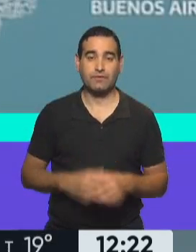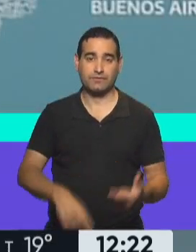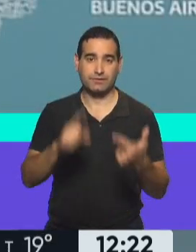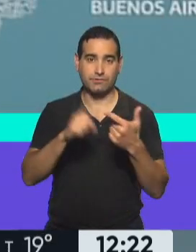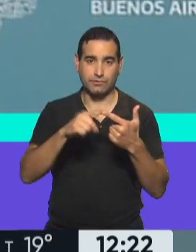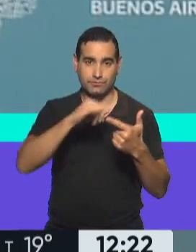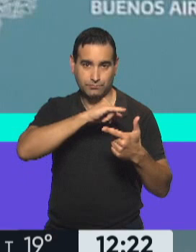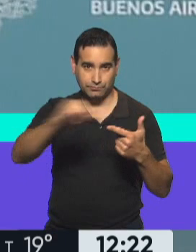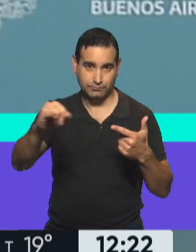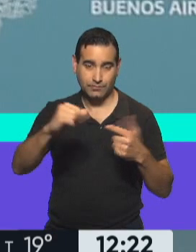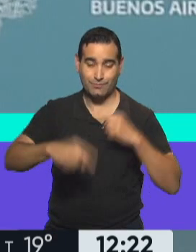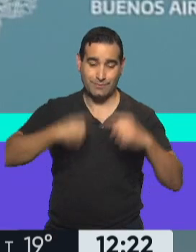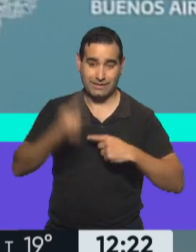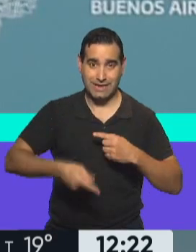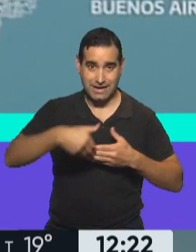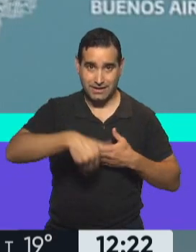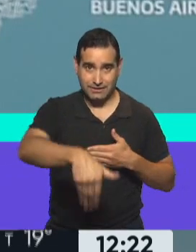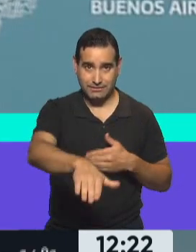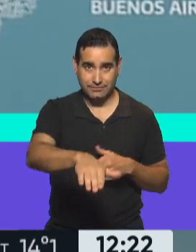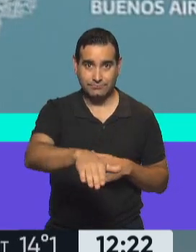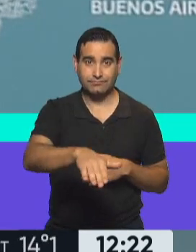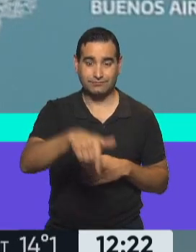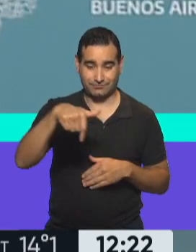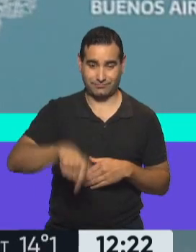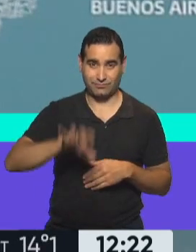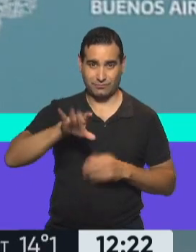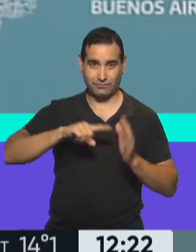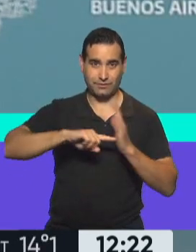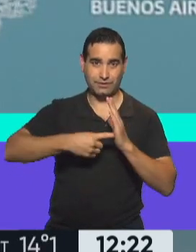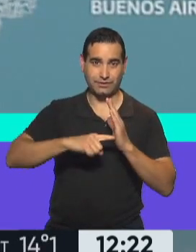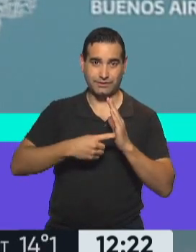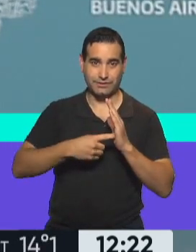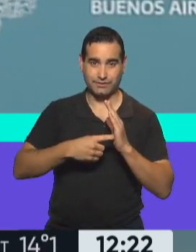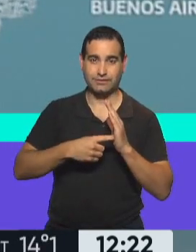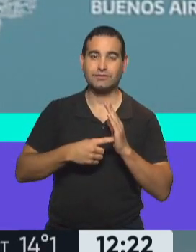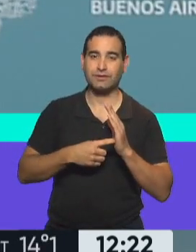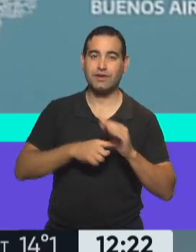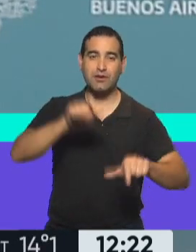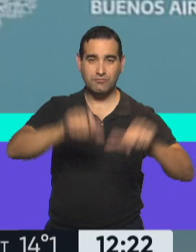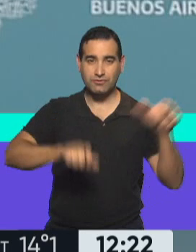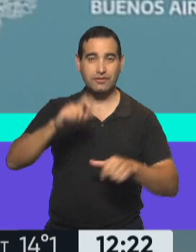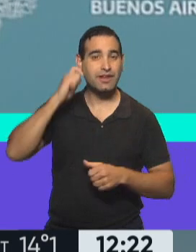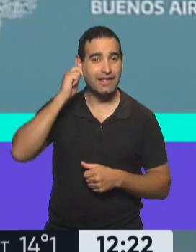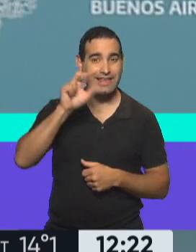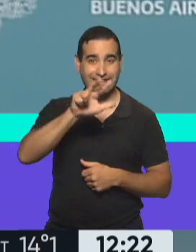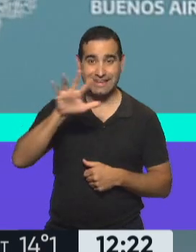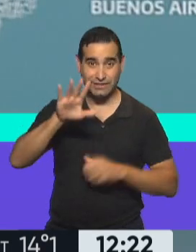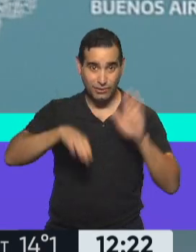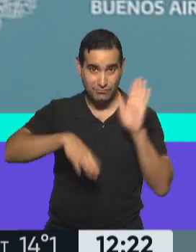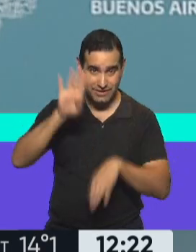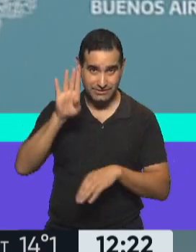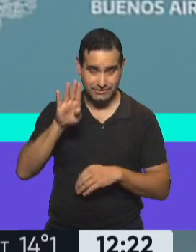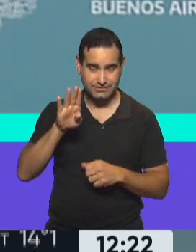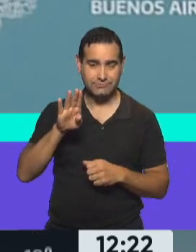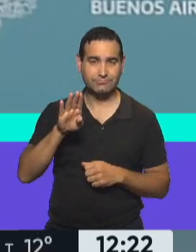anuncio, a partir de mañana en nuestra provincia de Buenos Aires, todos los mayores de 35